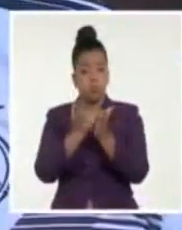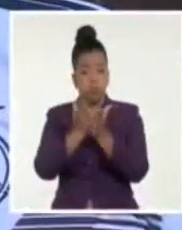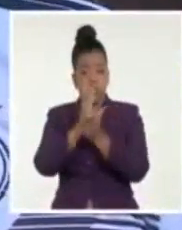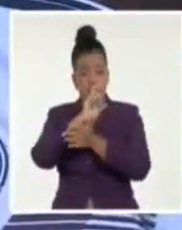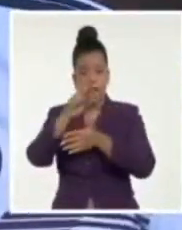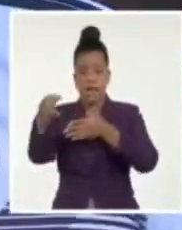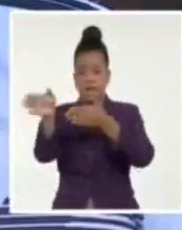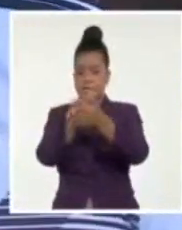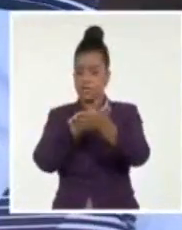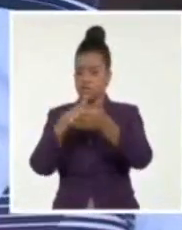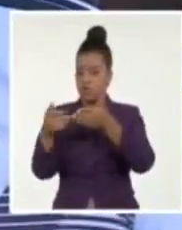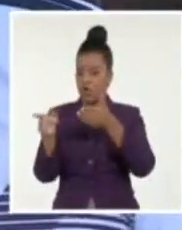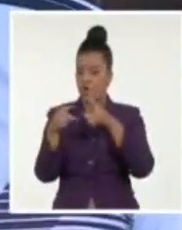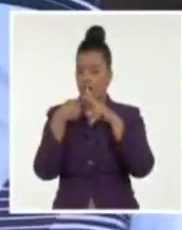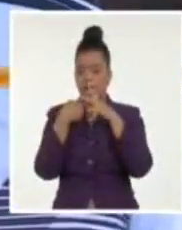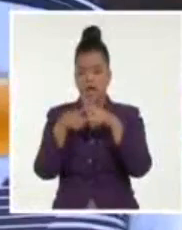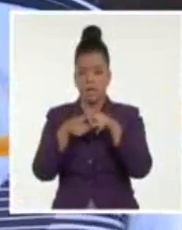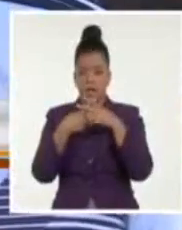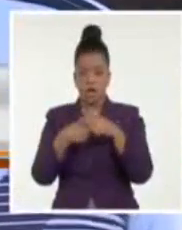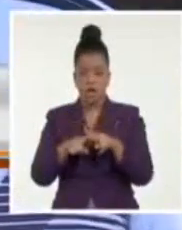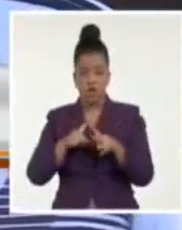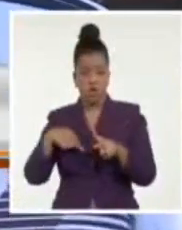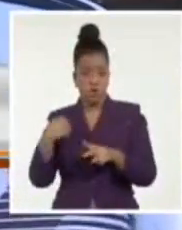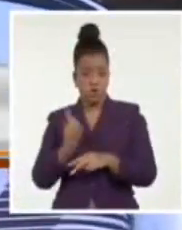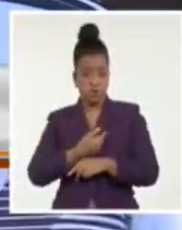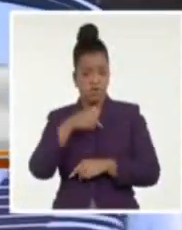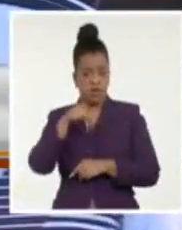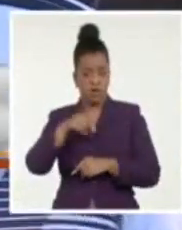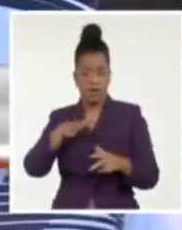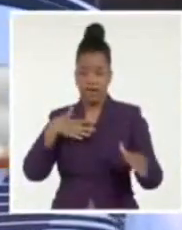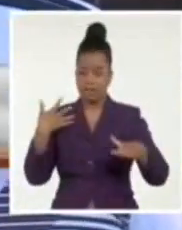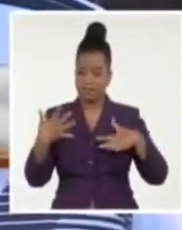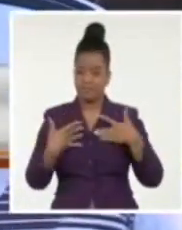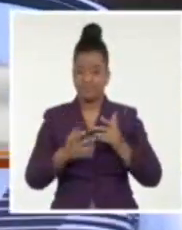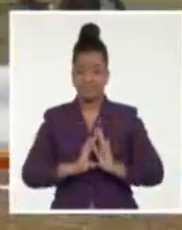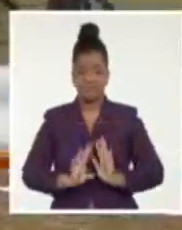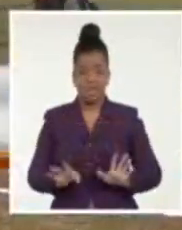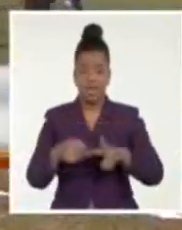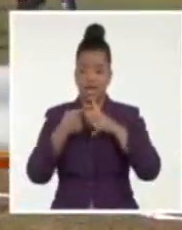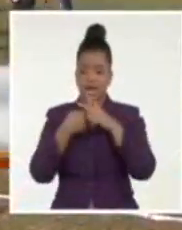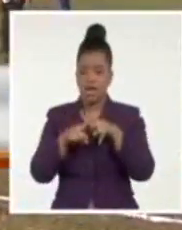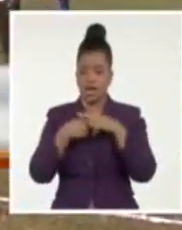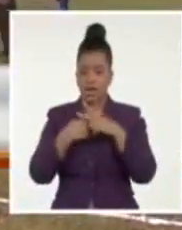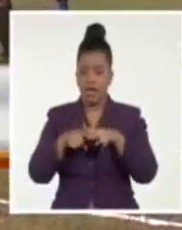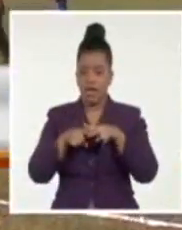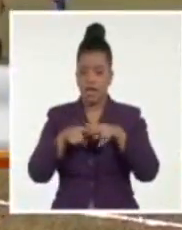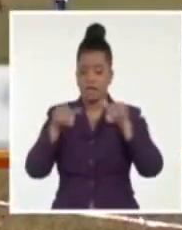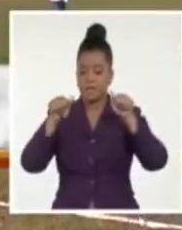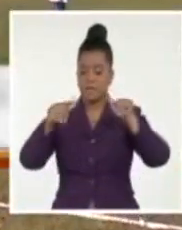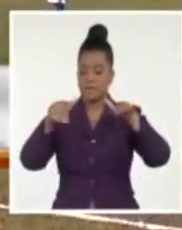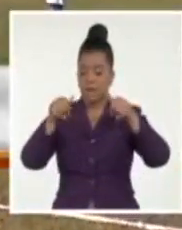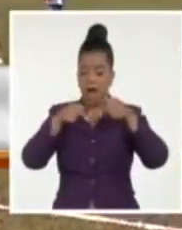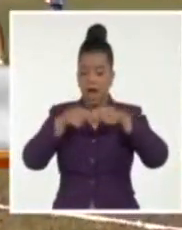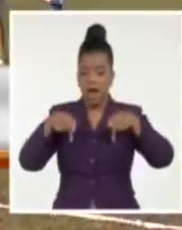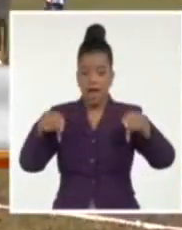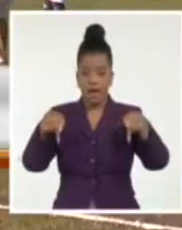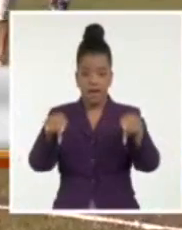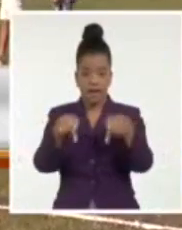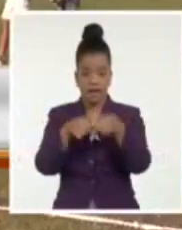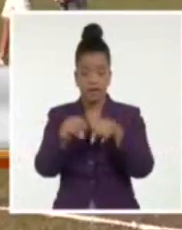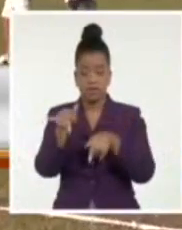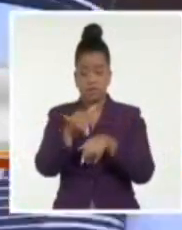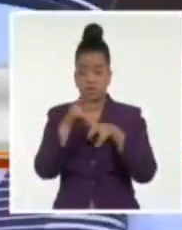comunidad se reanima, en estos momentos nos han reparado el parque también, se nos